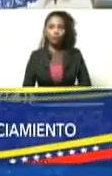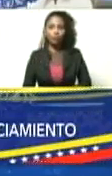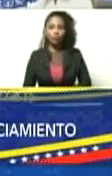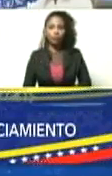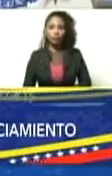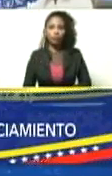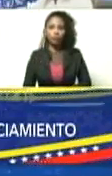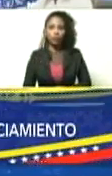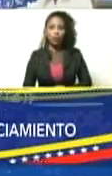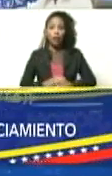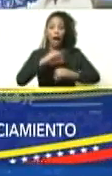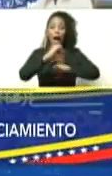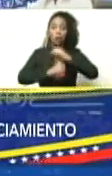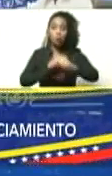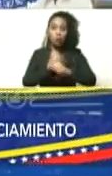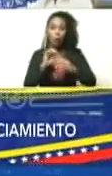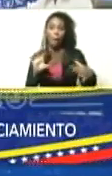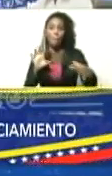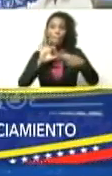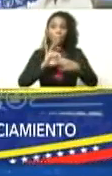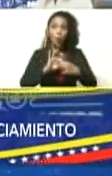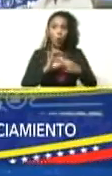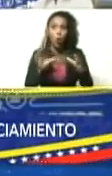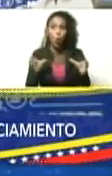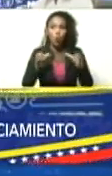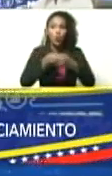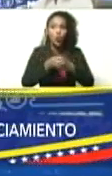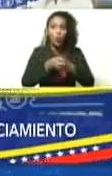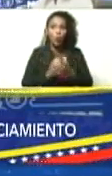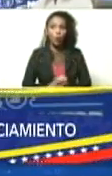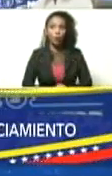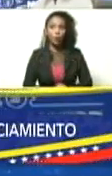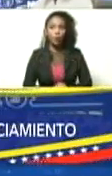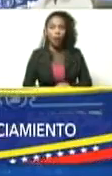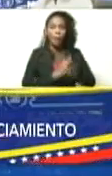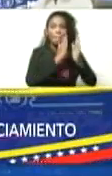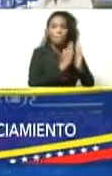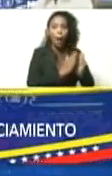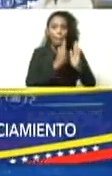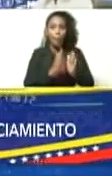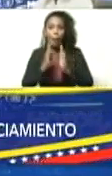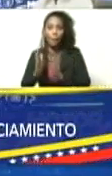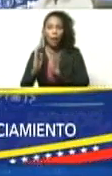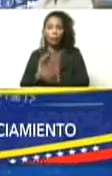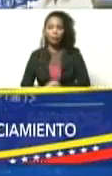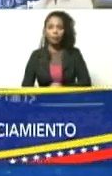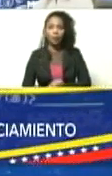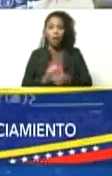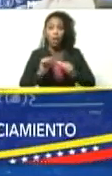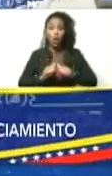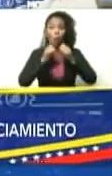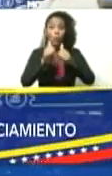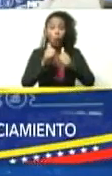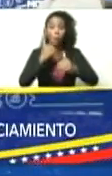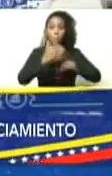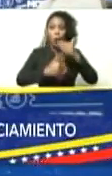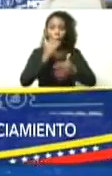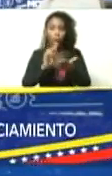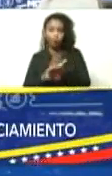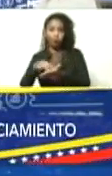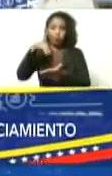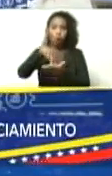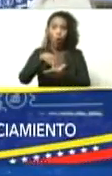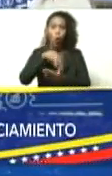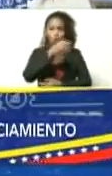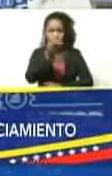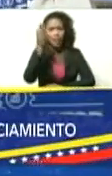Se asociaron, se agruparon, se organizaron y empezó, mira, a levantarse. Ustedes saben el